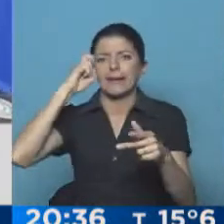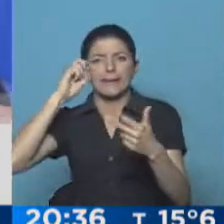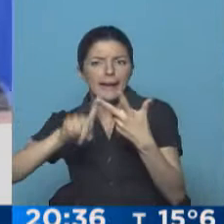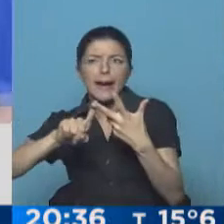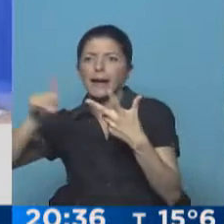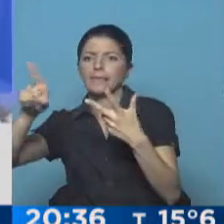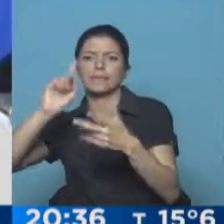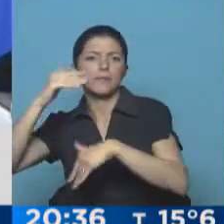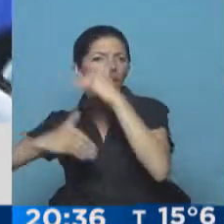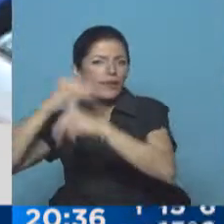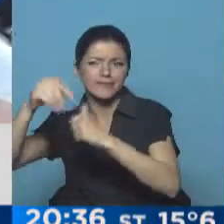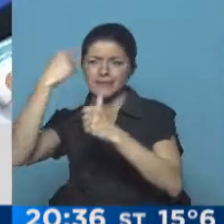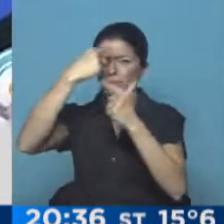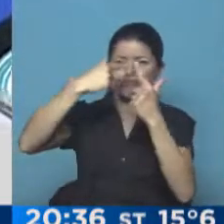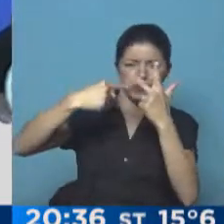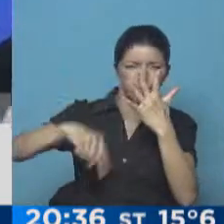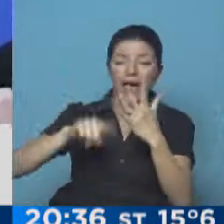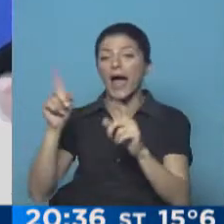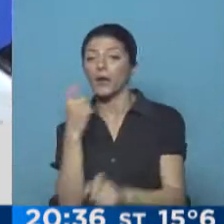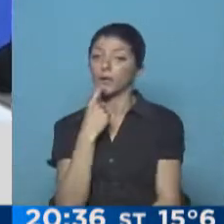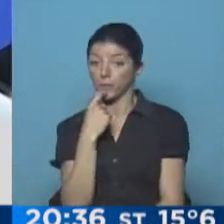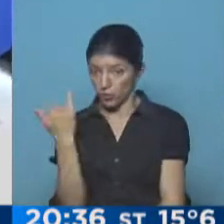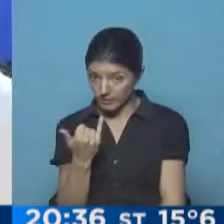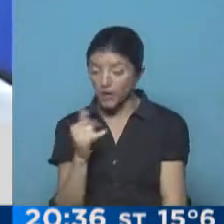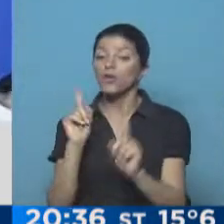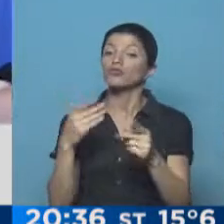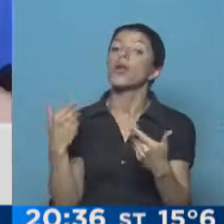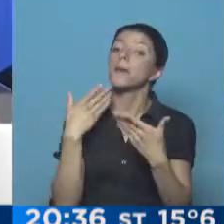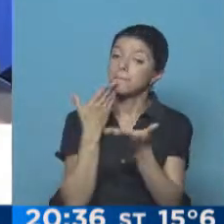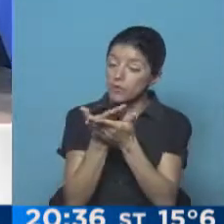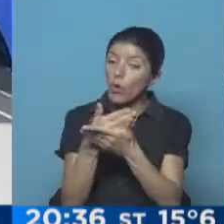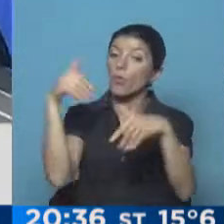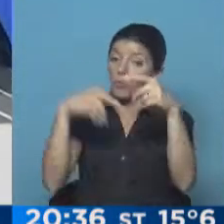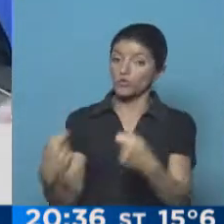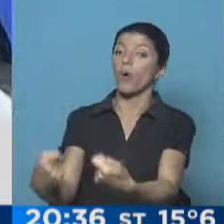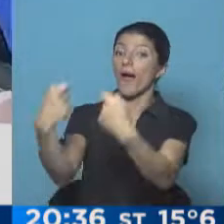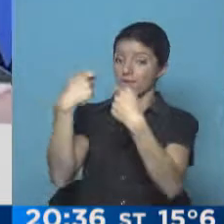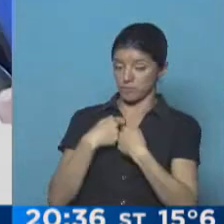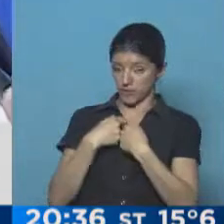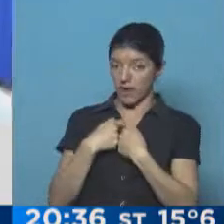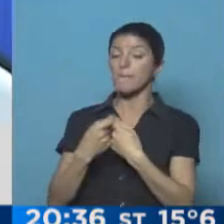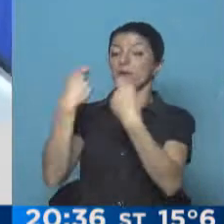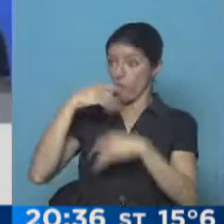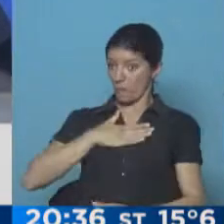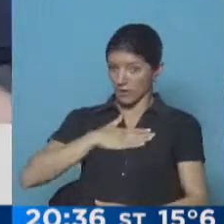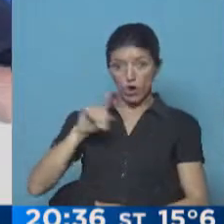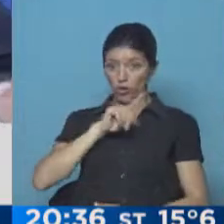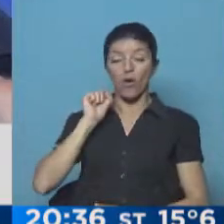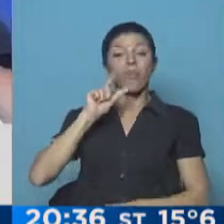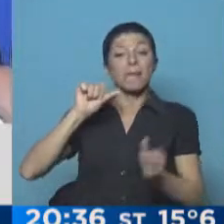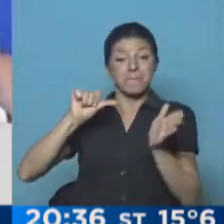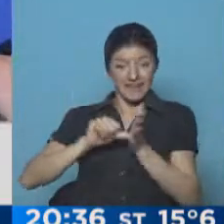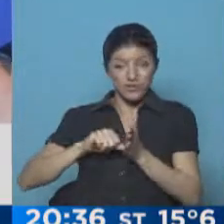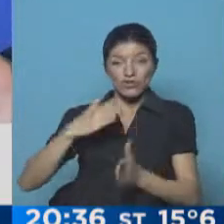popular, progresistas, a los indecisos, un voto a favor del país. Las cosas, yo les